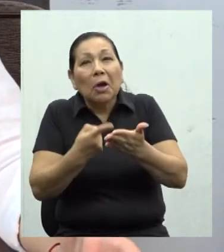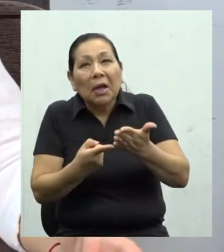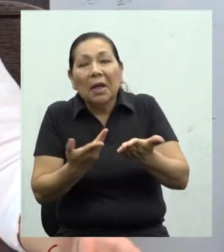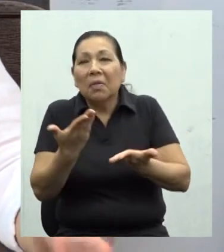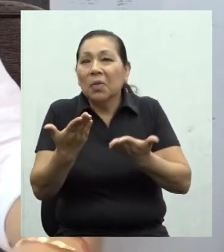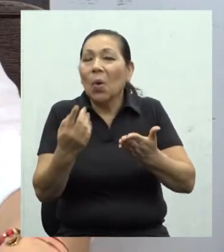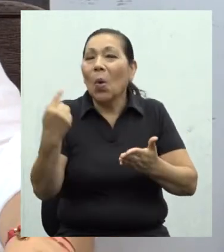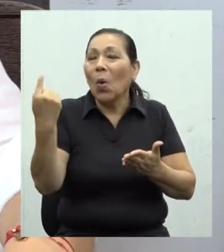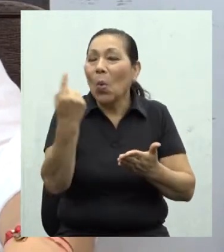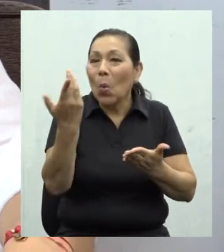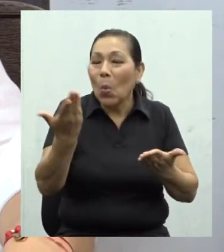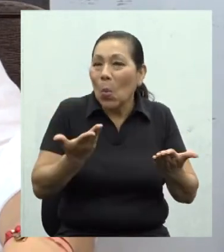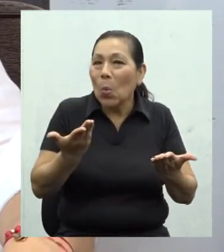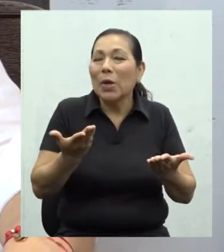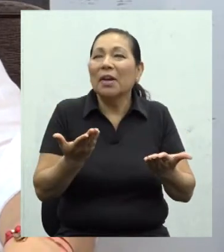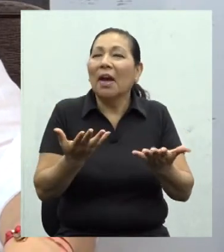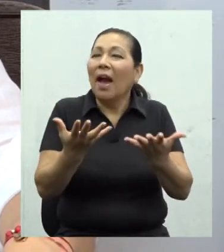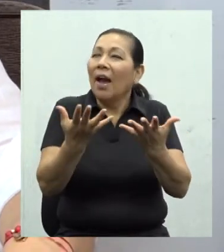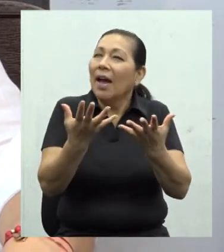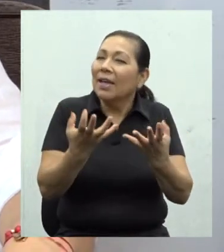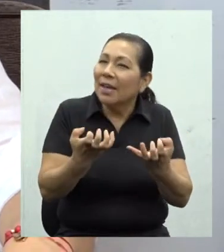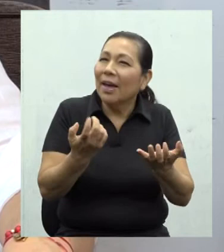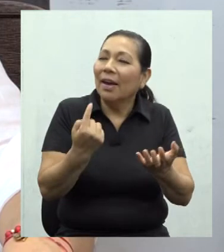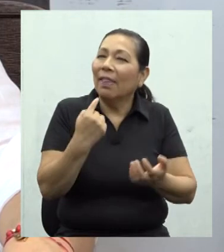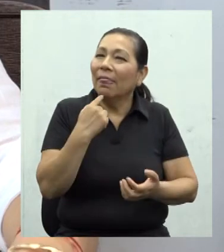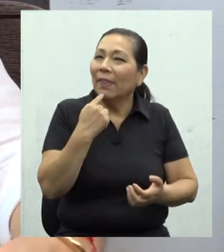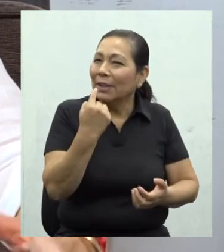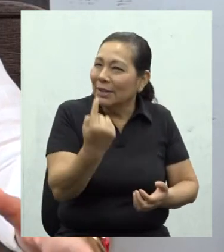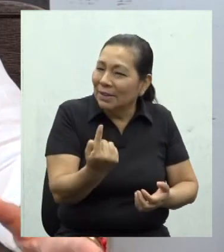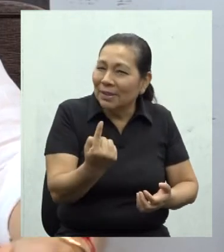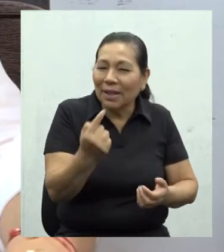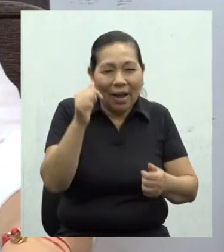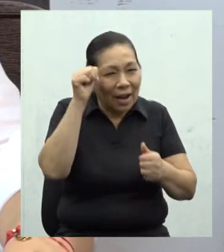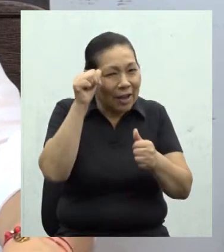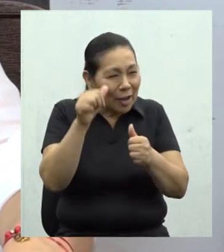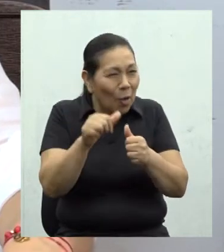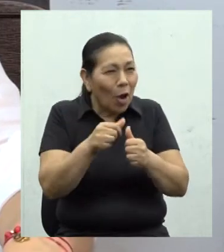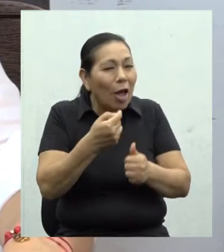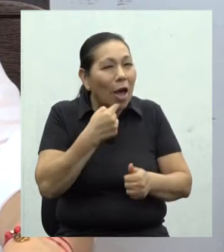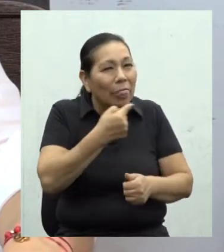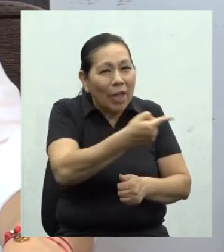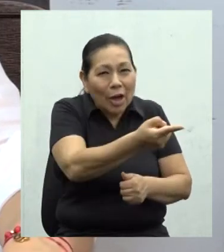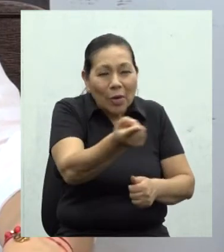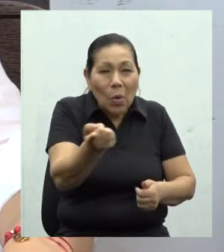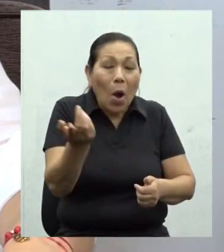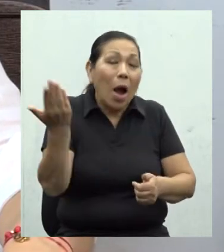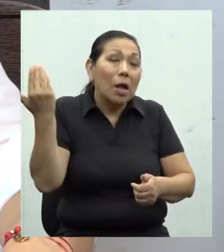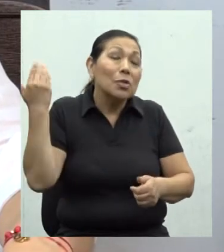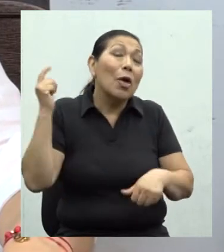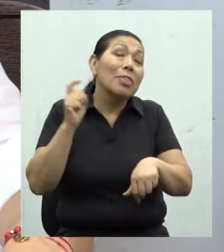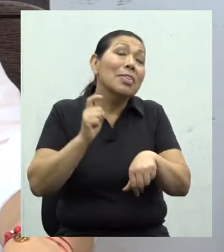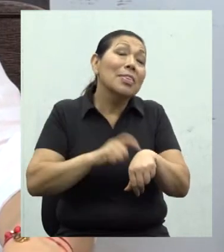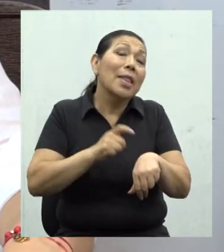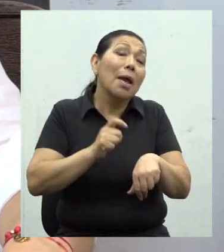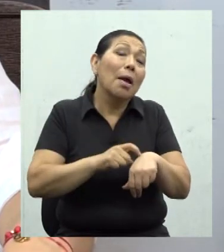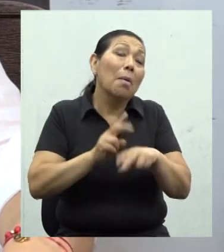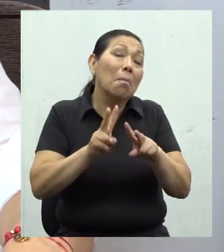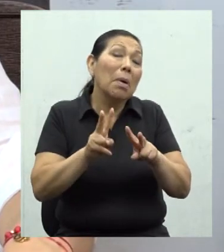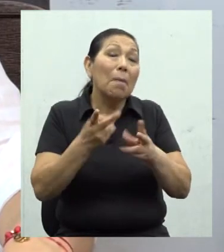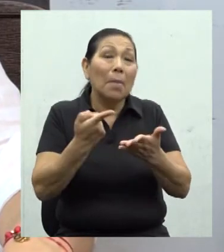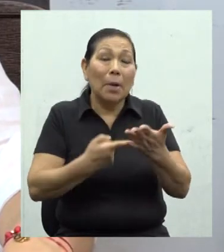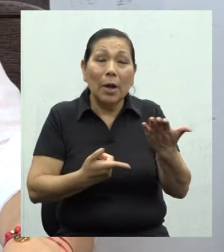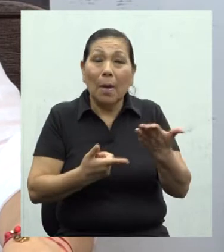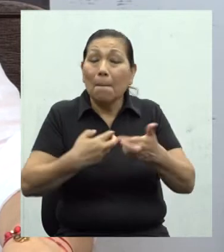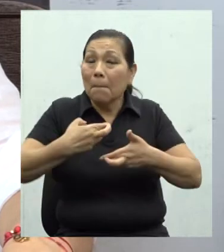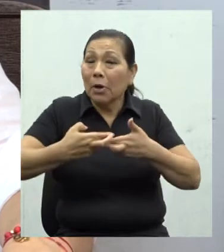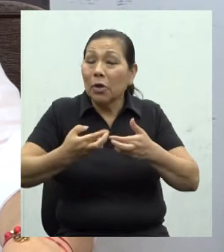una instancia única, y quisiera señalar o recordar en todo caso que desde hace algún tiempo la vista de la causa